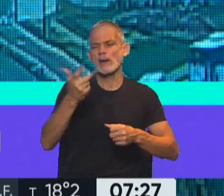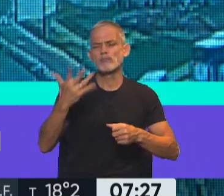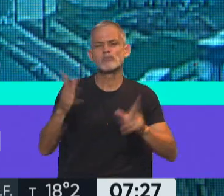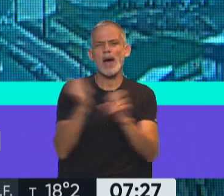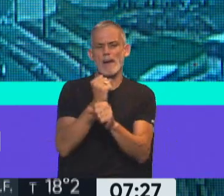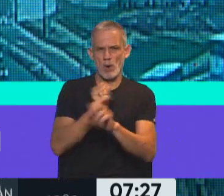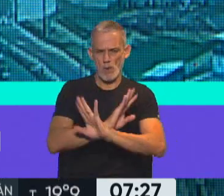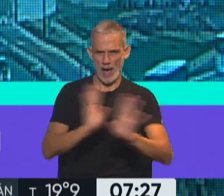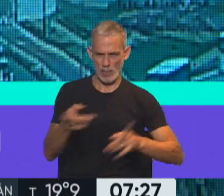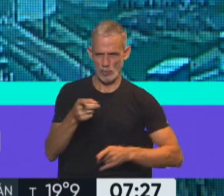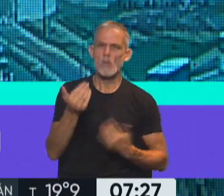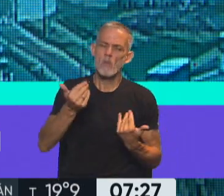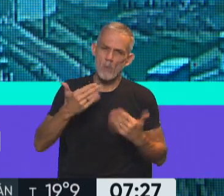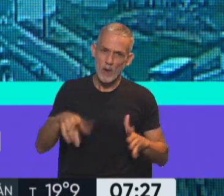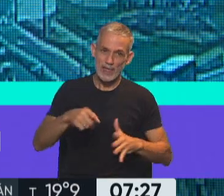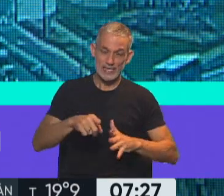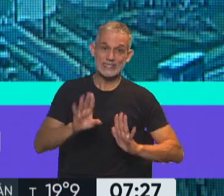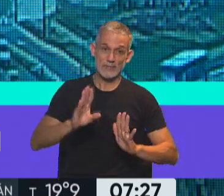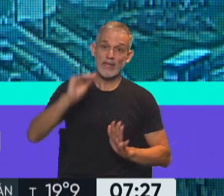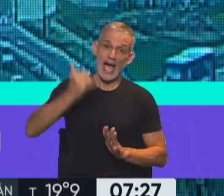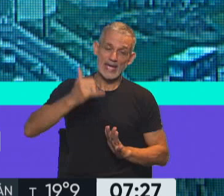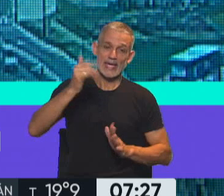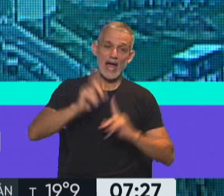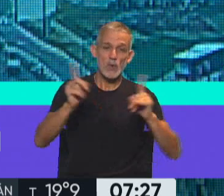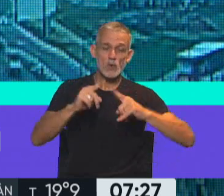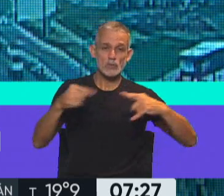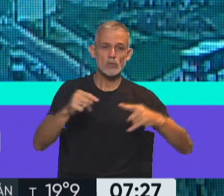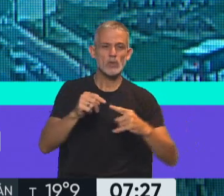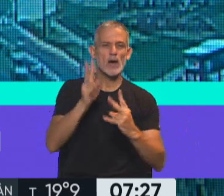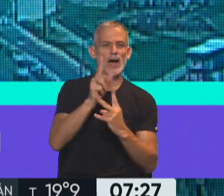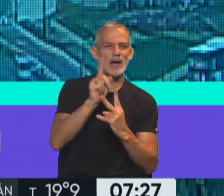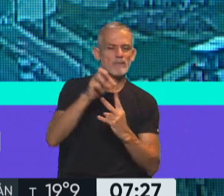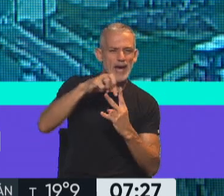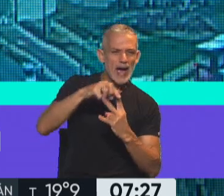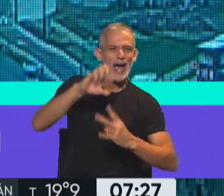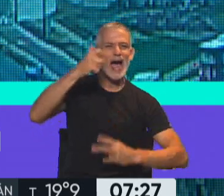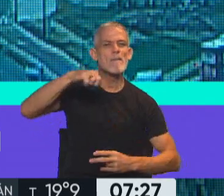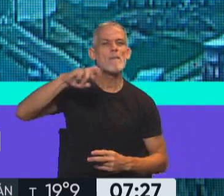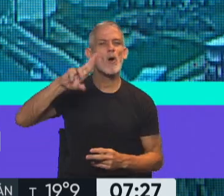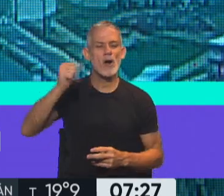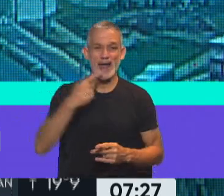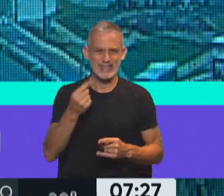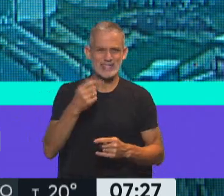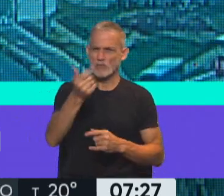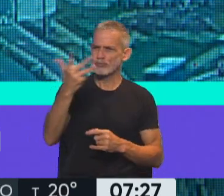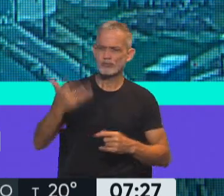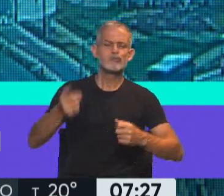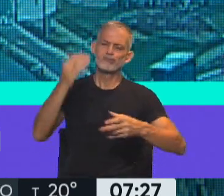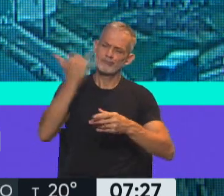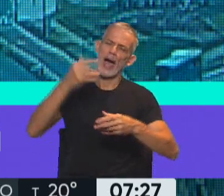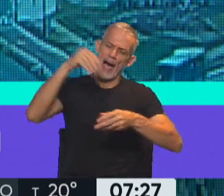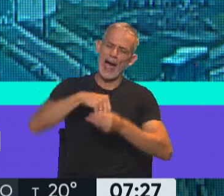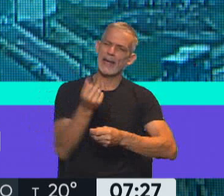entendimiento con el fondo monetario internacional- es más algunos dirigentes de la cámpora también confirmaban que los números estaban para el